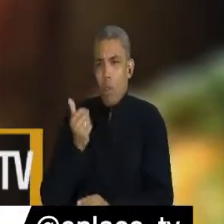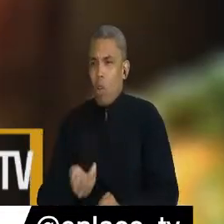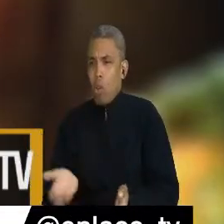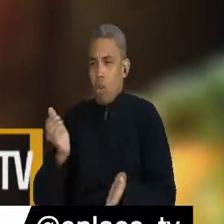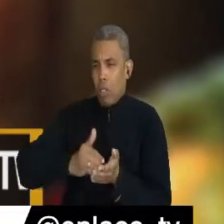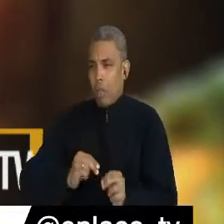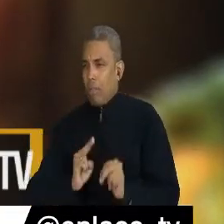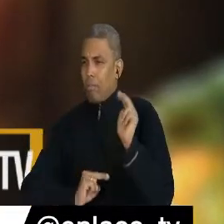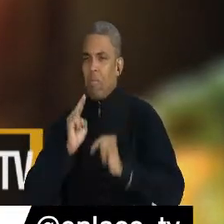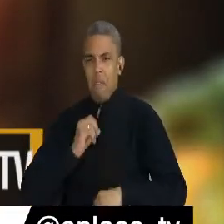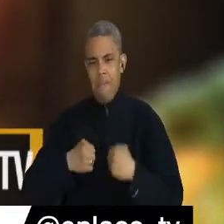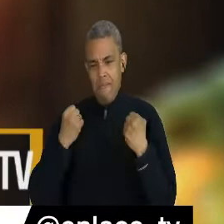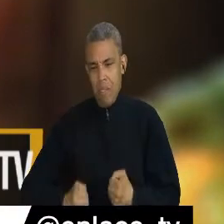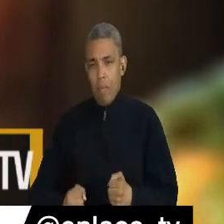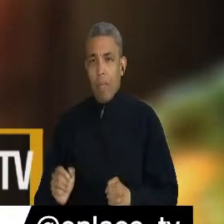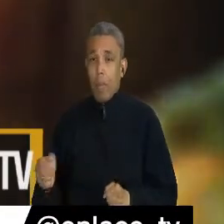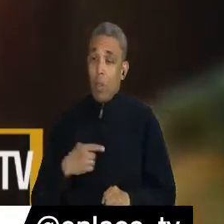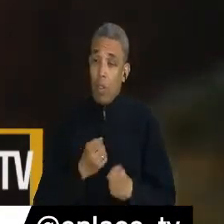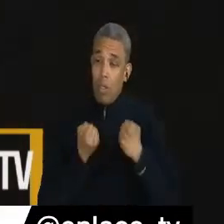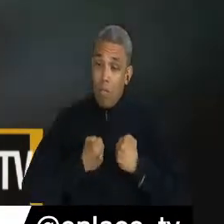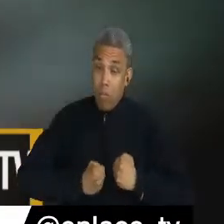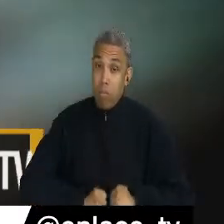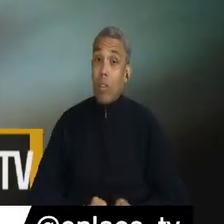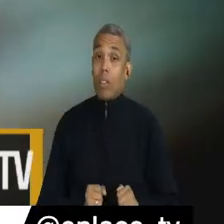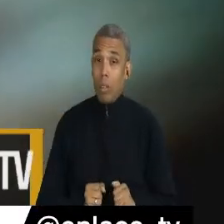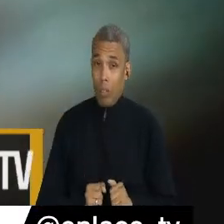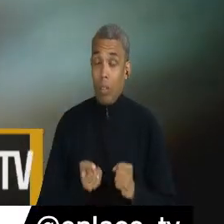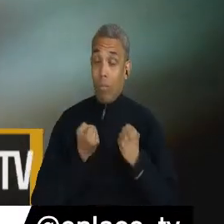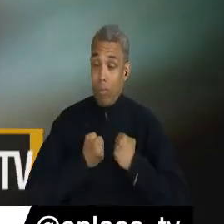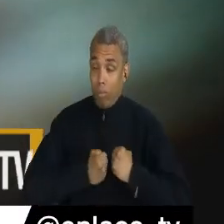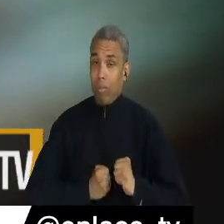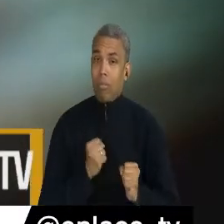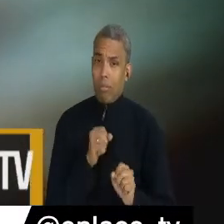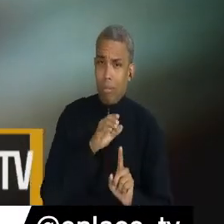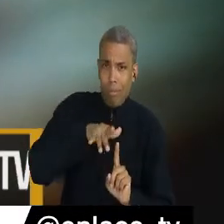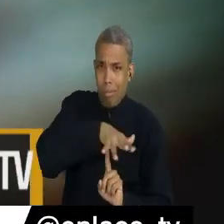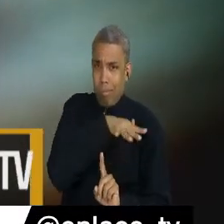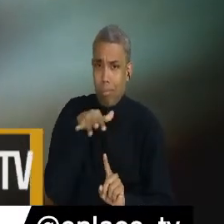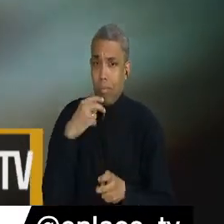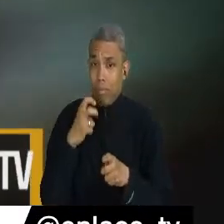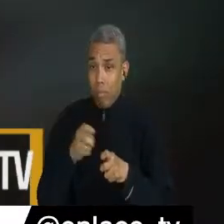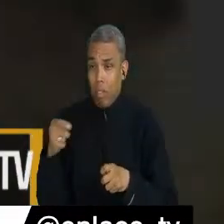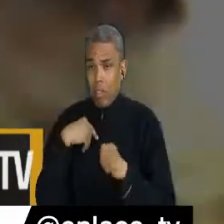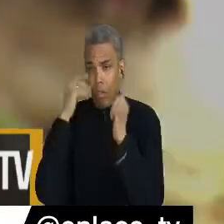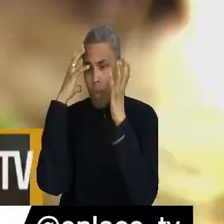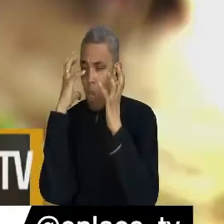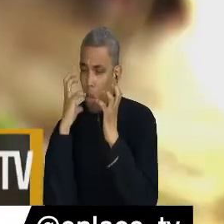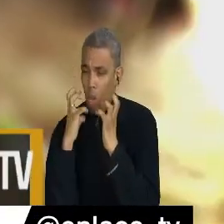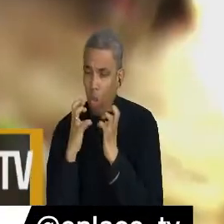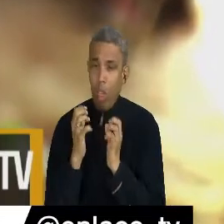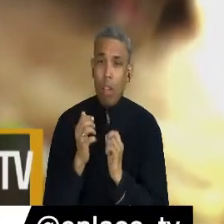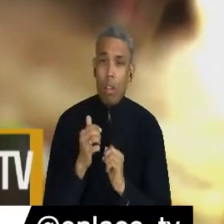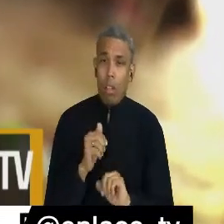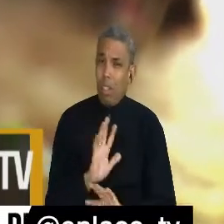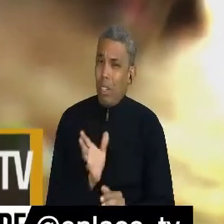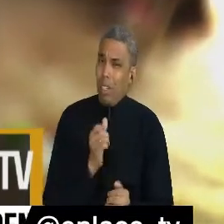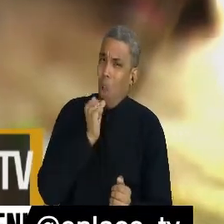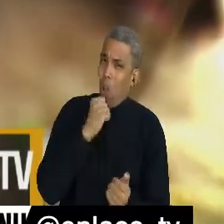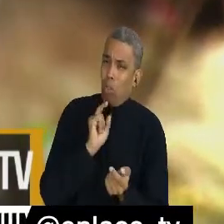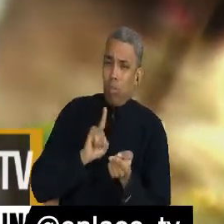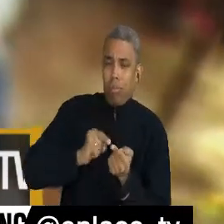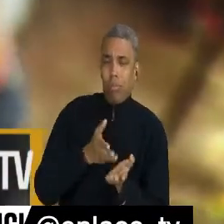tanto, intentan una vida normal dentro de sus posibilidades, aunque la angustia de esta madre no da espera ante la innegable realidad que hoy la